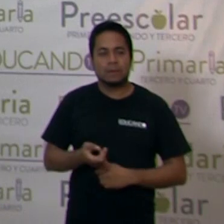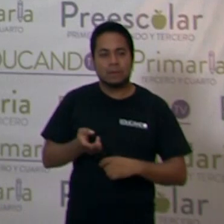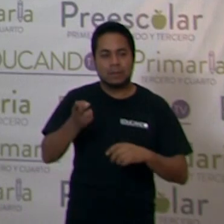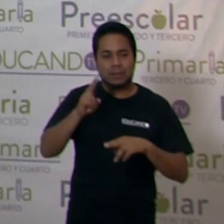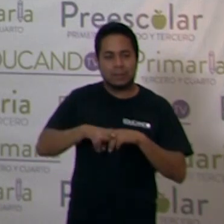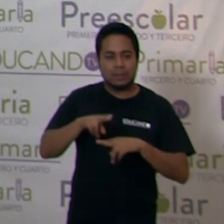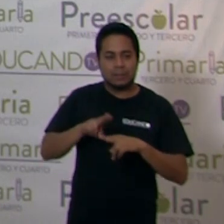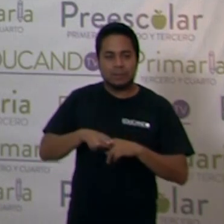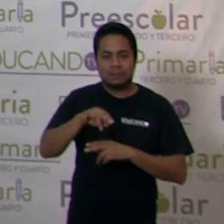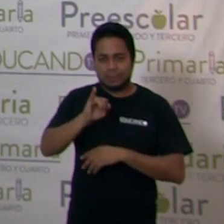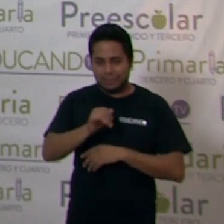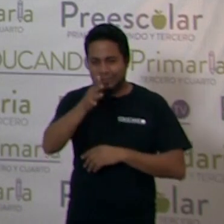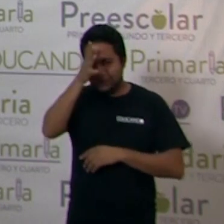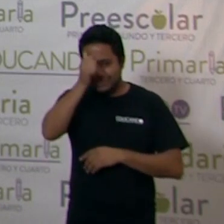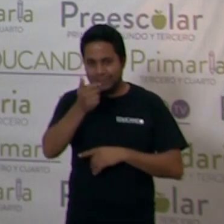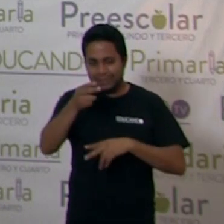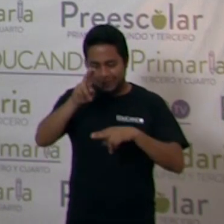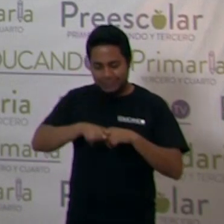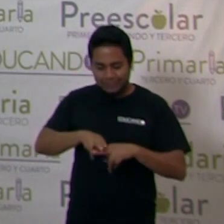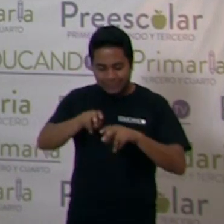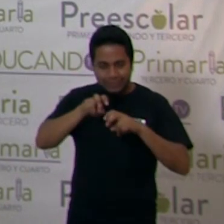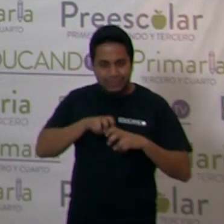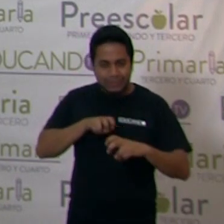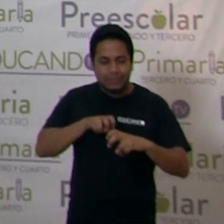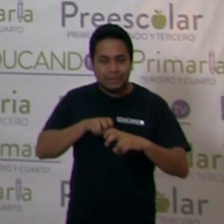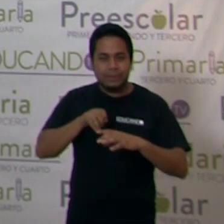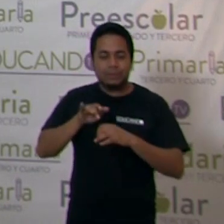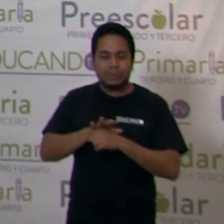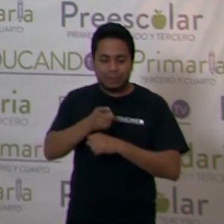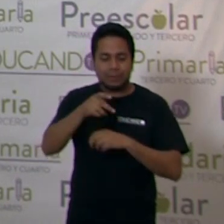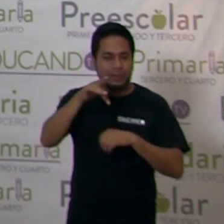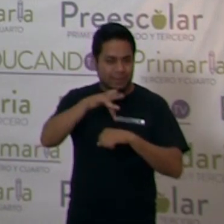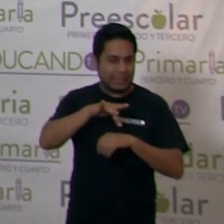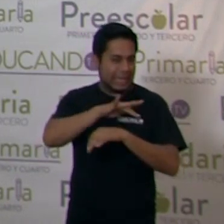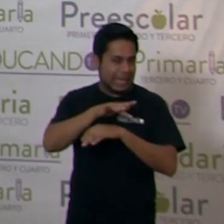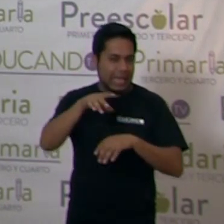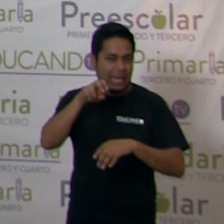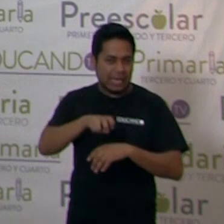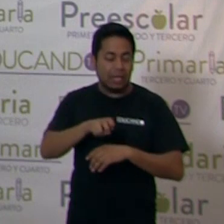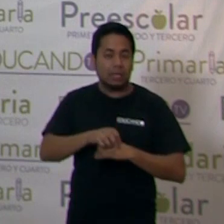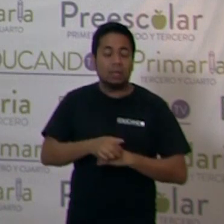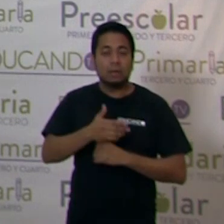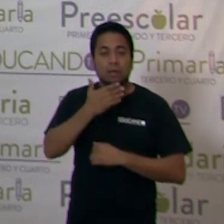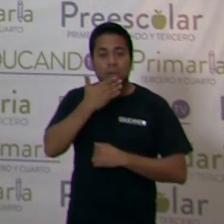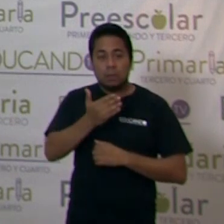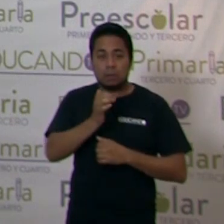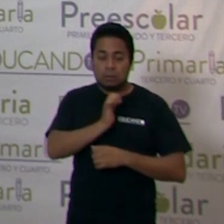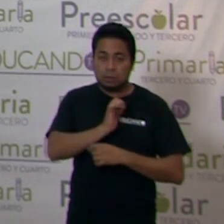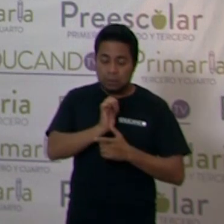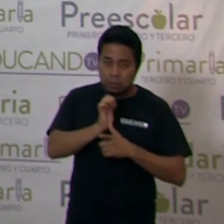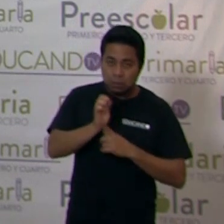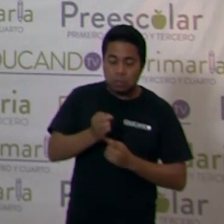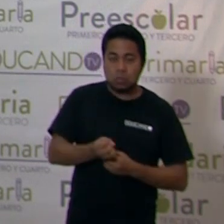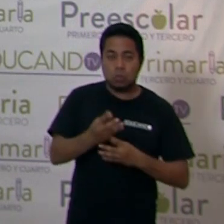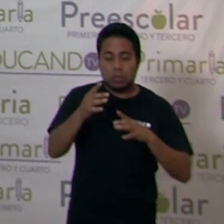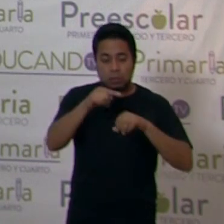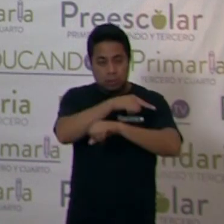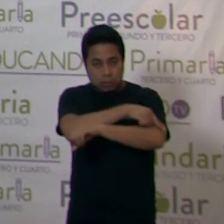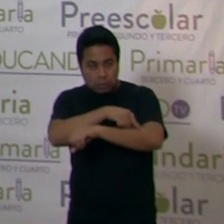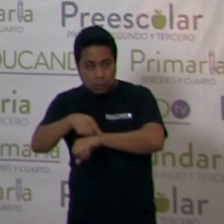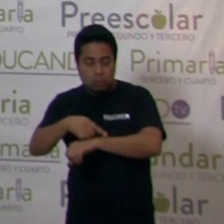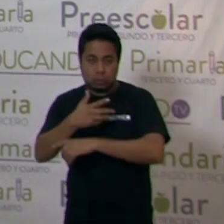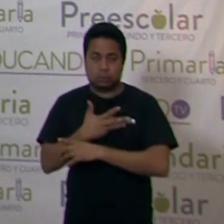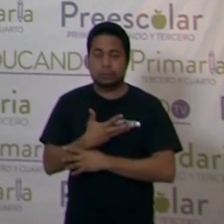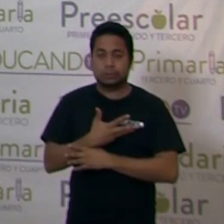este lado si si te acuerdas Claro porque te has sentado allí entonces Cuántos lados tiene también tiene